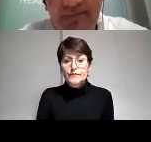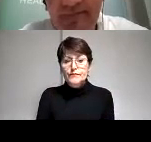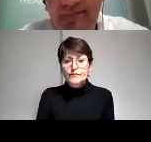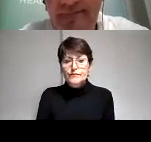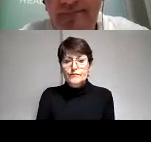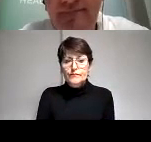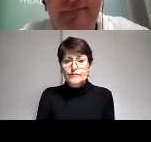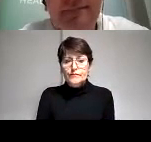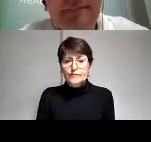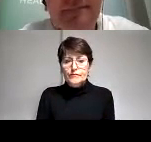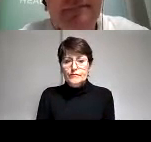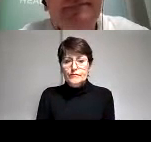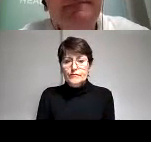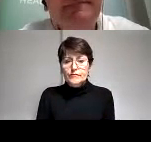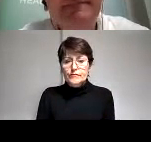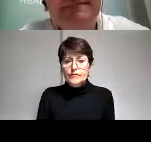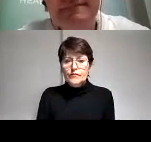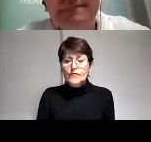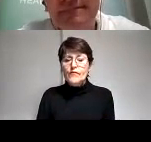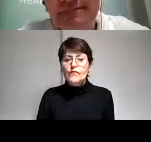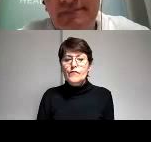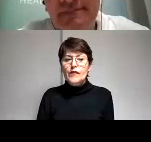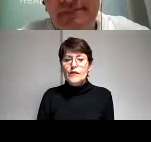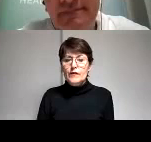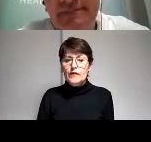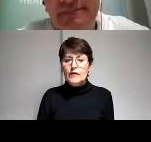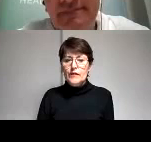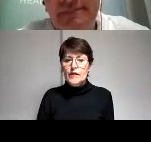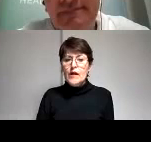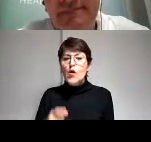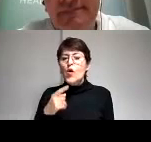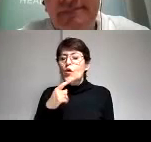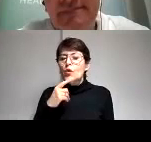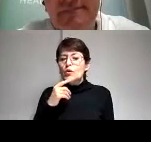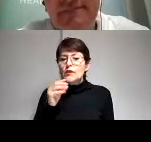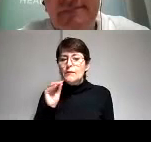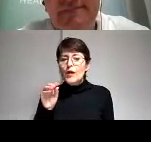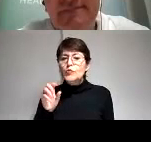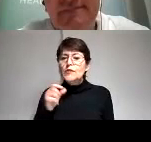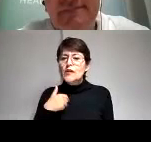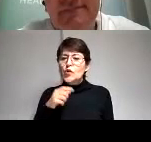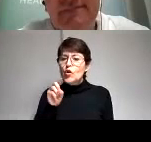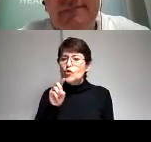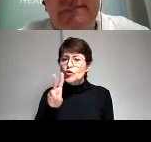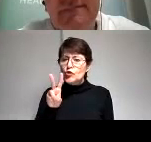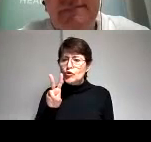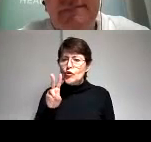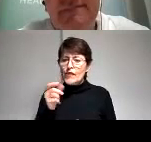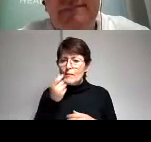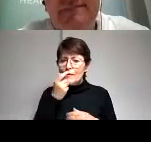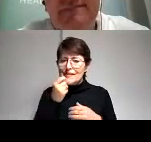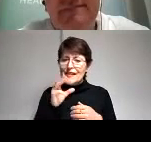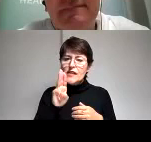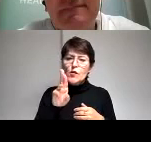Fantástico. Paco, pregunta Isabel Carmona. Buenas tardes, yo 12 pastillas de Probalance cada día.